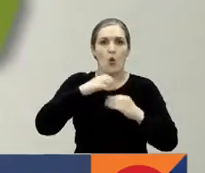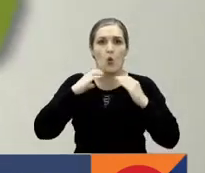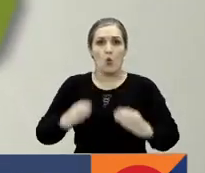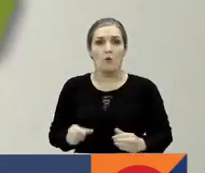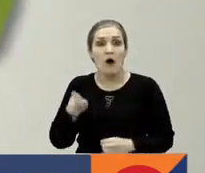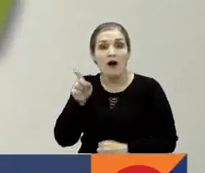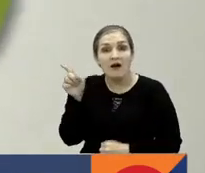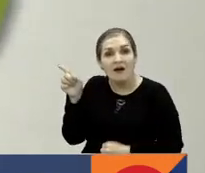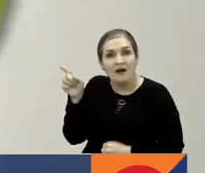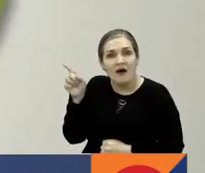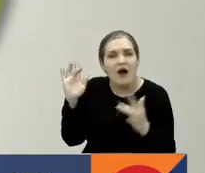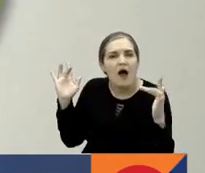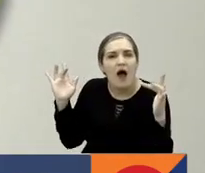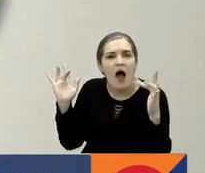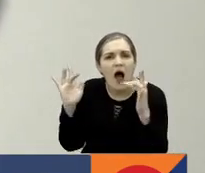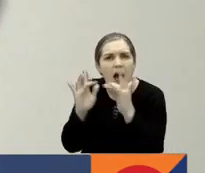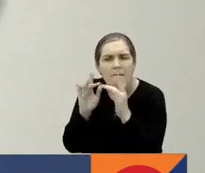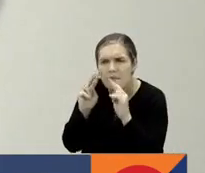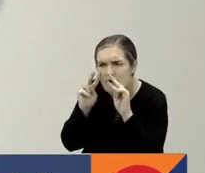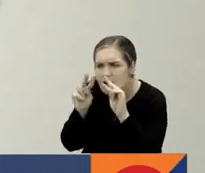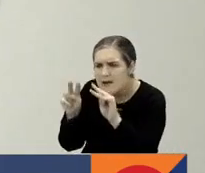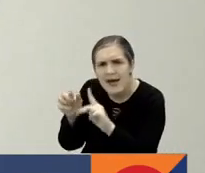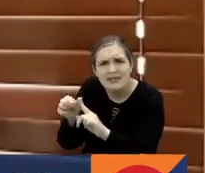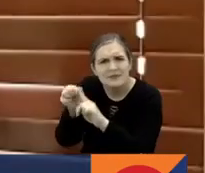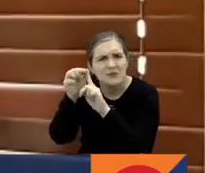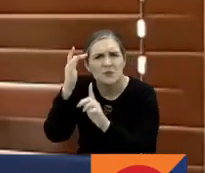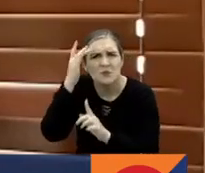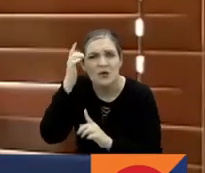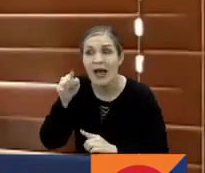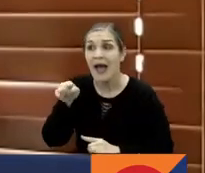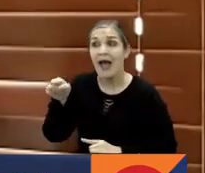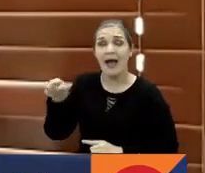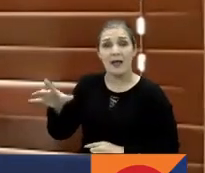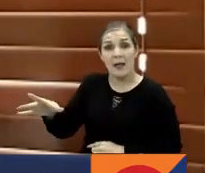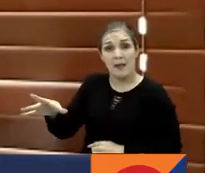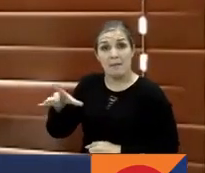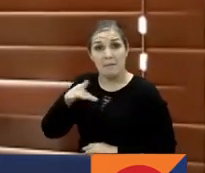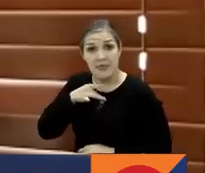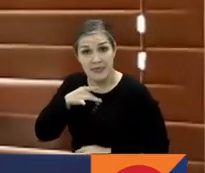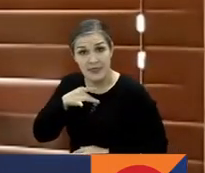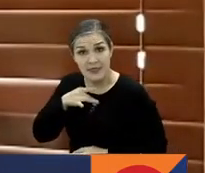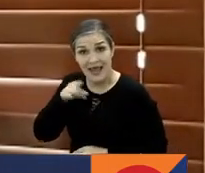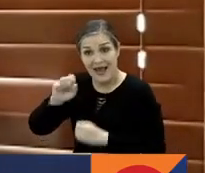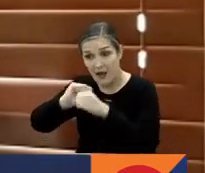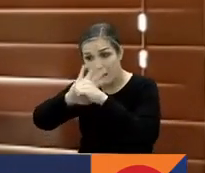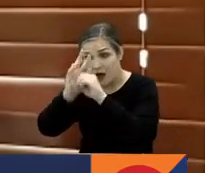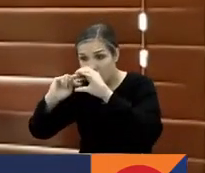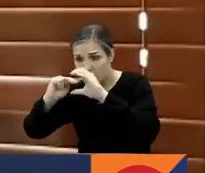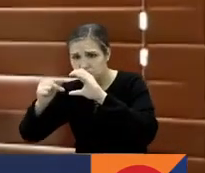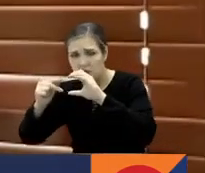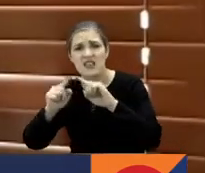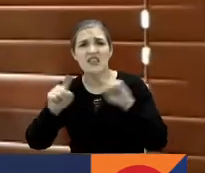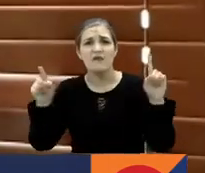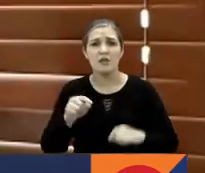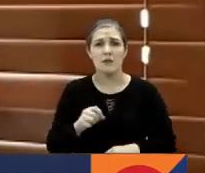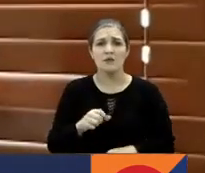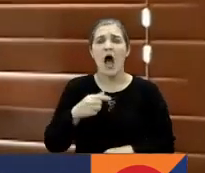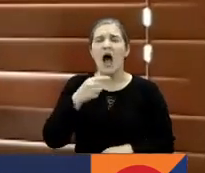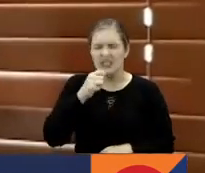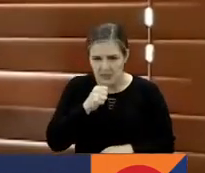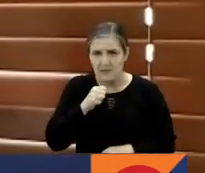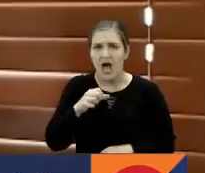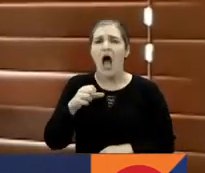llama de manera particular la atención, según los expertos. Los síntomas no son los clásicos. Aquí que se presenta básicamente estornudadera,